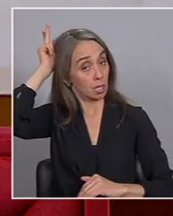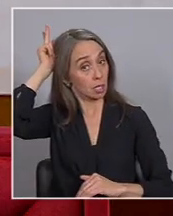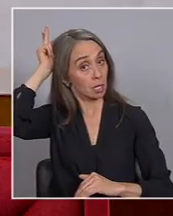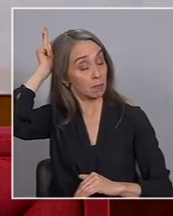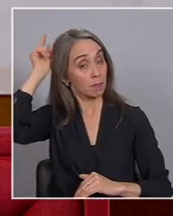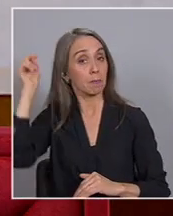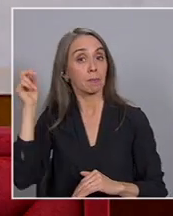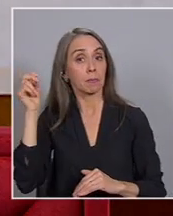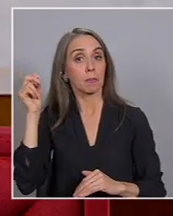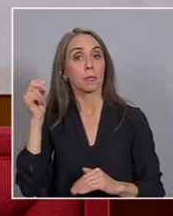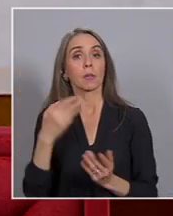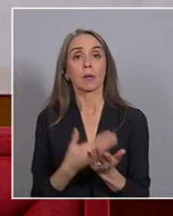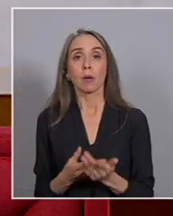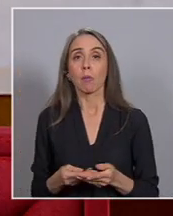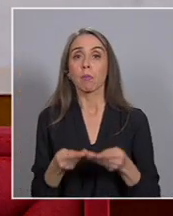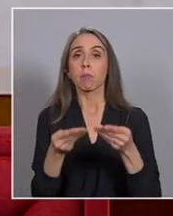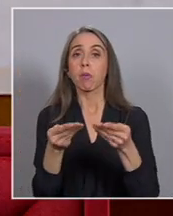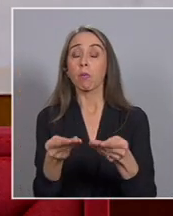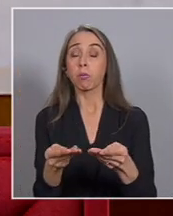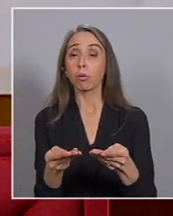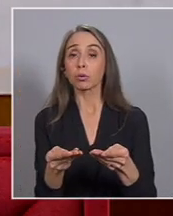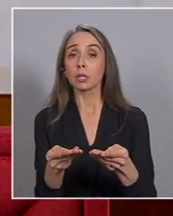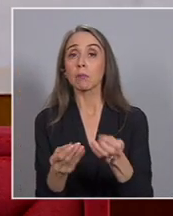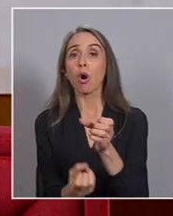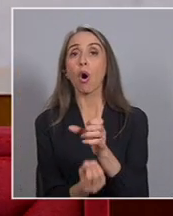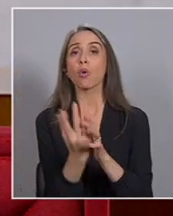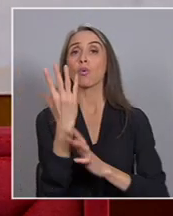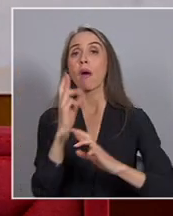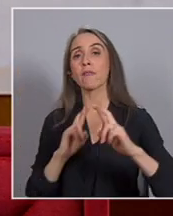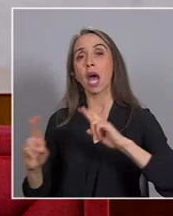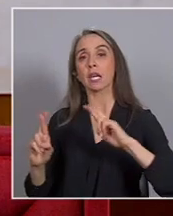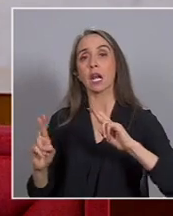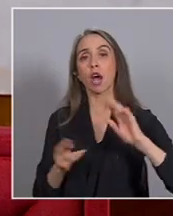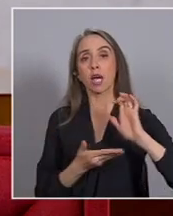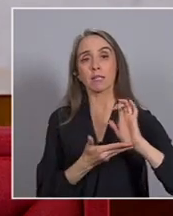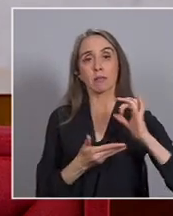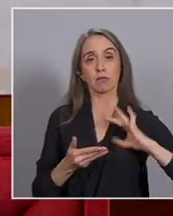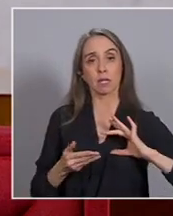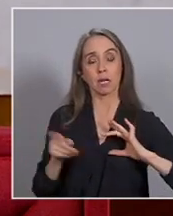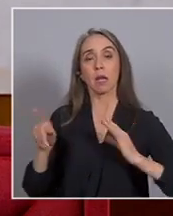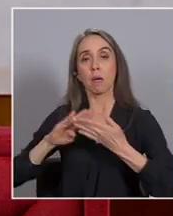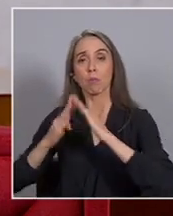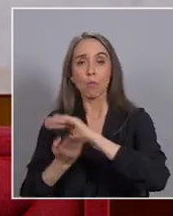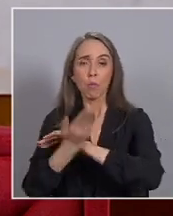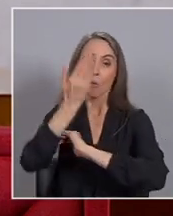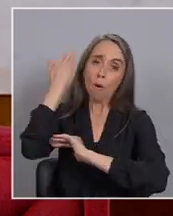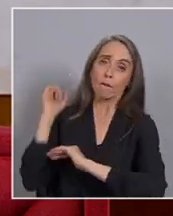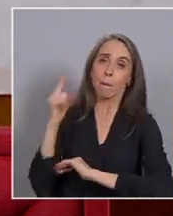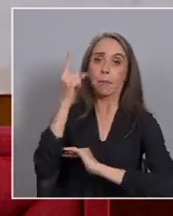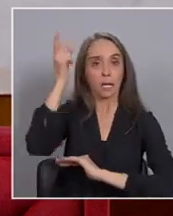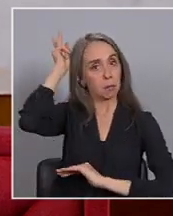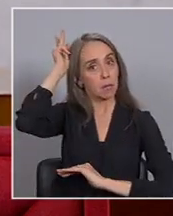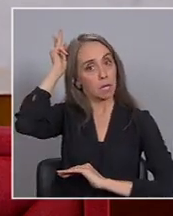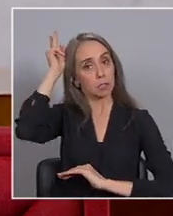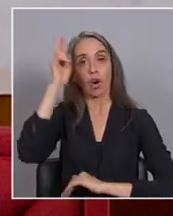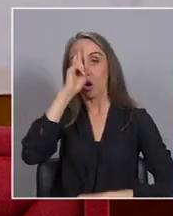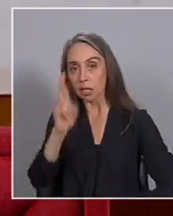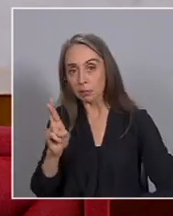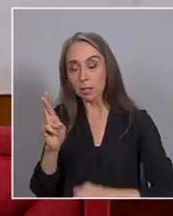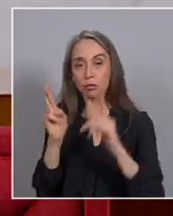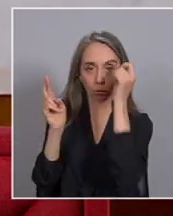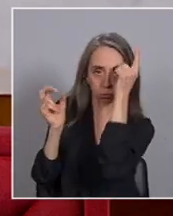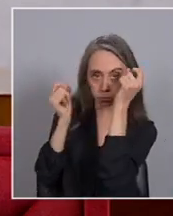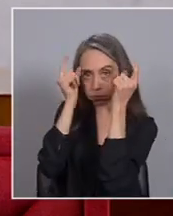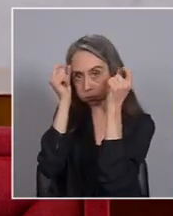propuesto cultivar una nueva relación entre el Estado y los pueblos originarios basada en el respeto, en el entendimiento